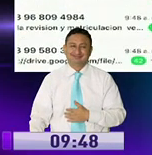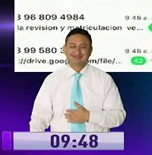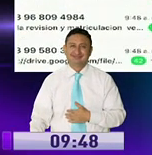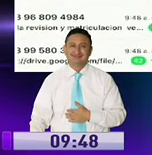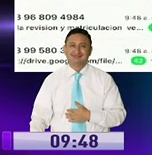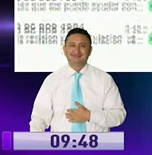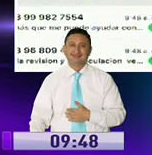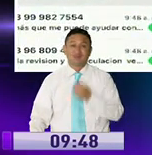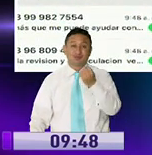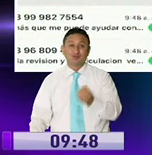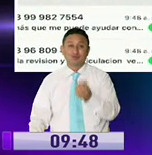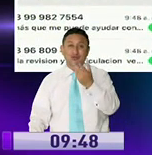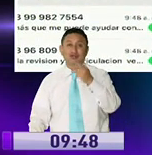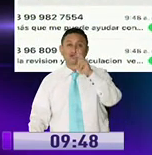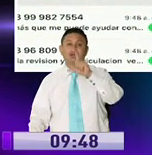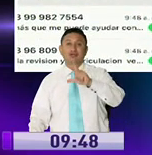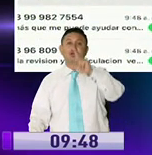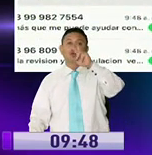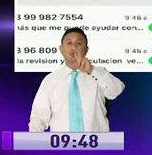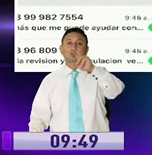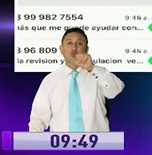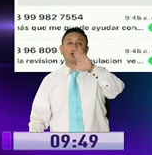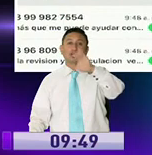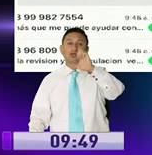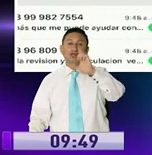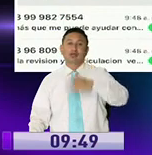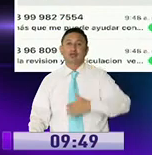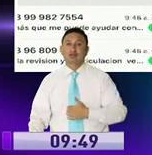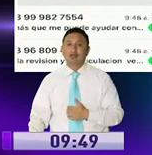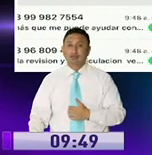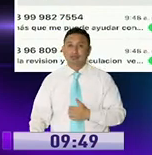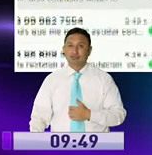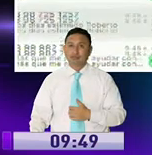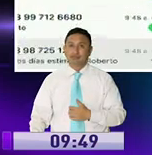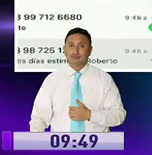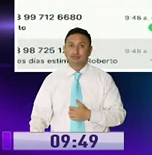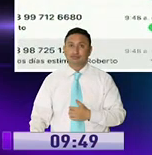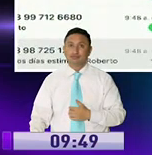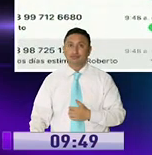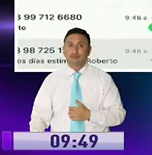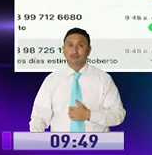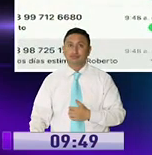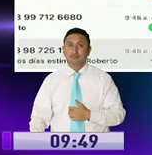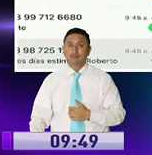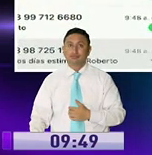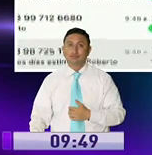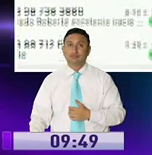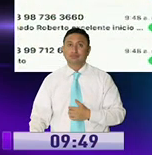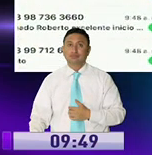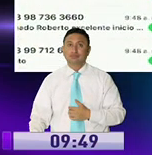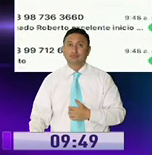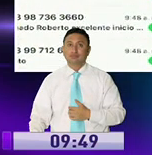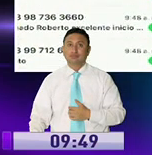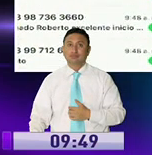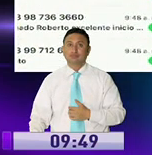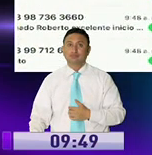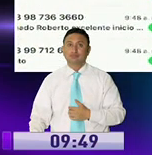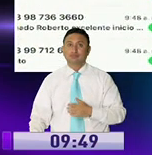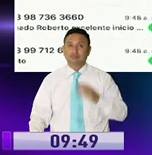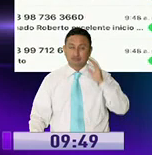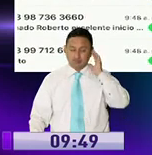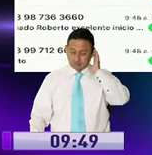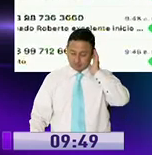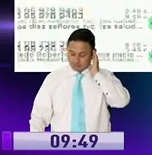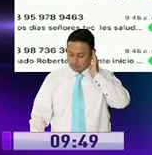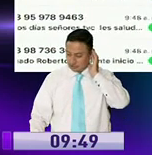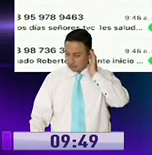¿Qué hacemos con la LUAE? A ver, amigos, ¿qué pasa con los pagos de renovaciones de la LUAE? ¿Se va a poder diferir estos pagos también?